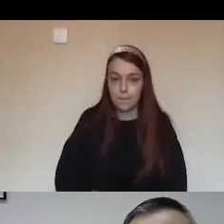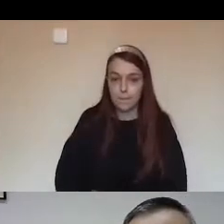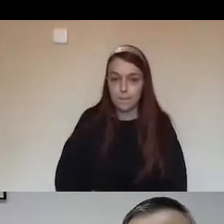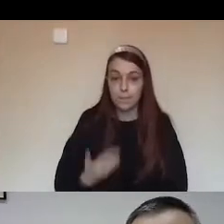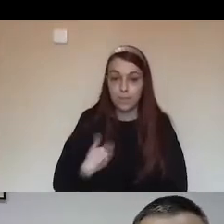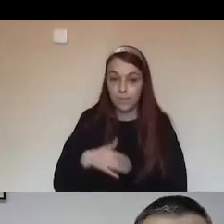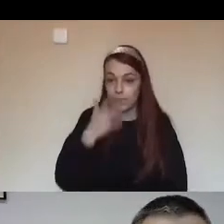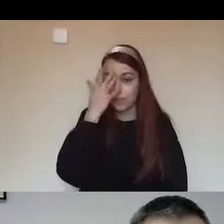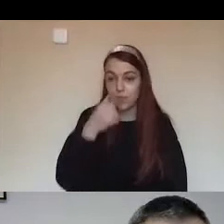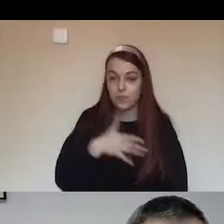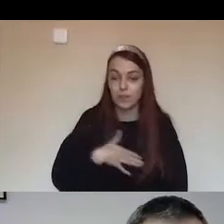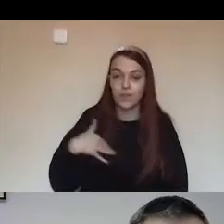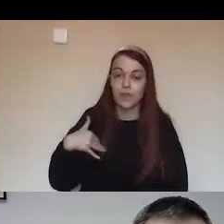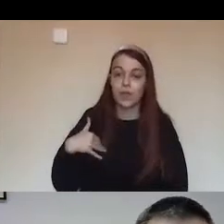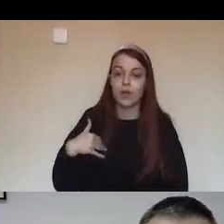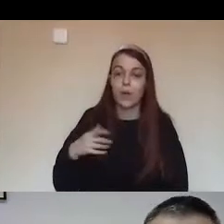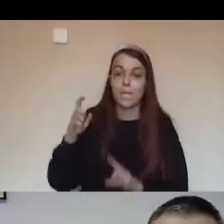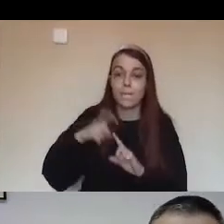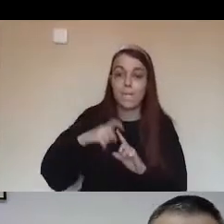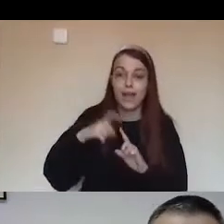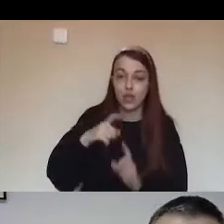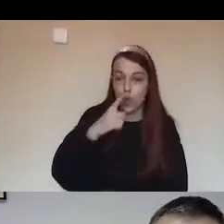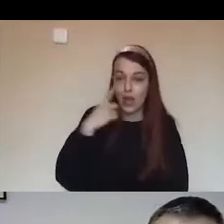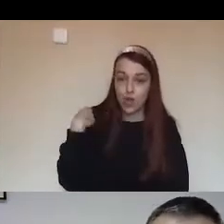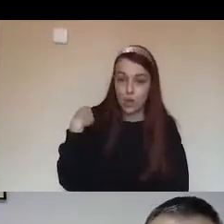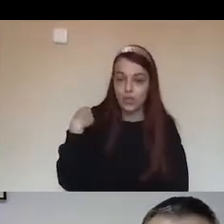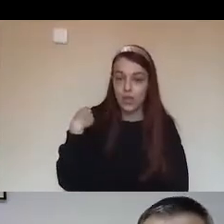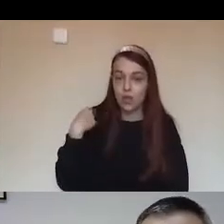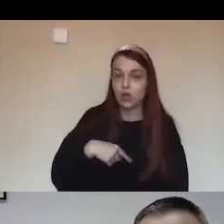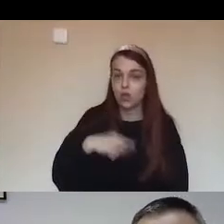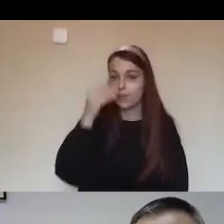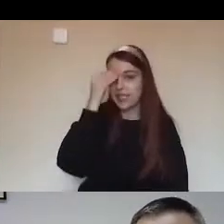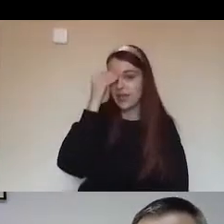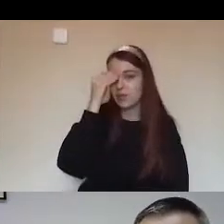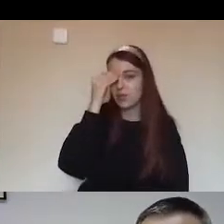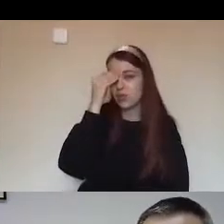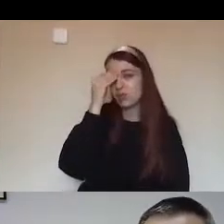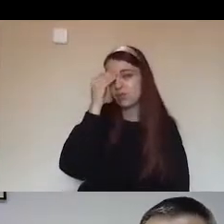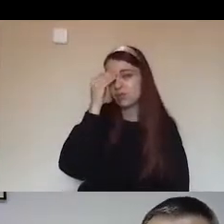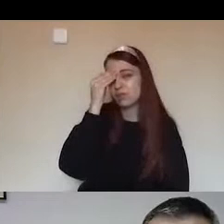que hemos lanzado en mayo del año pasado, pensábamos que tenemos